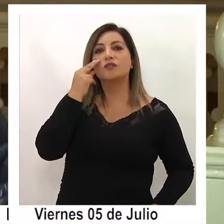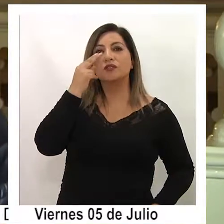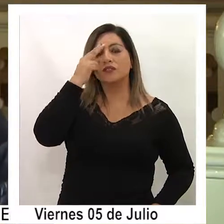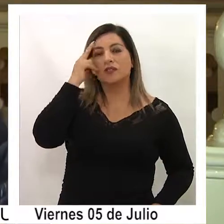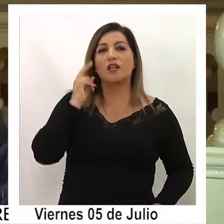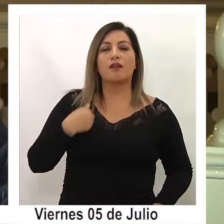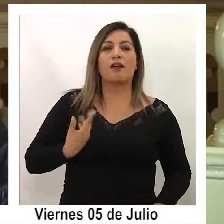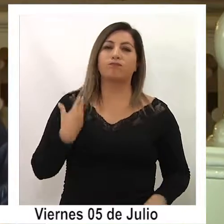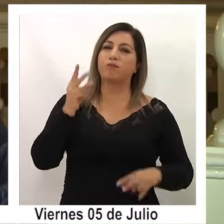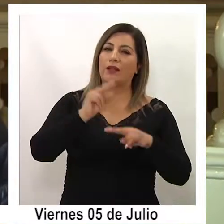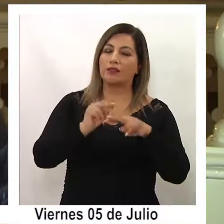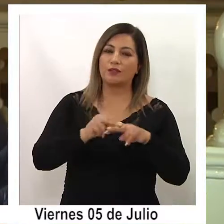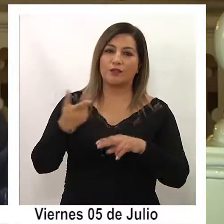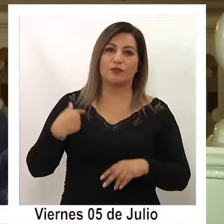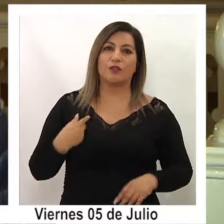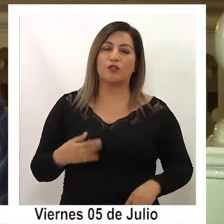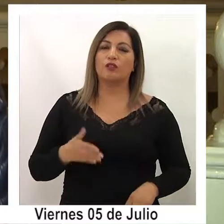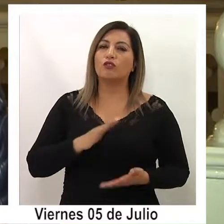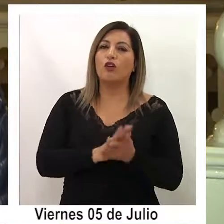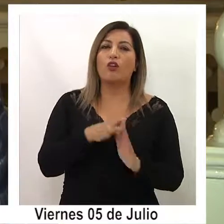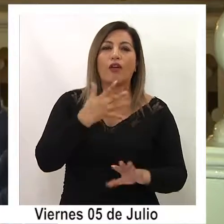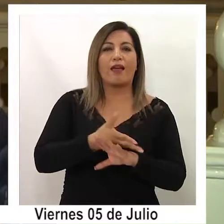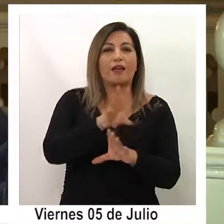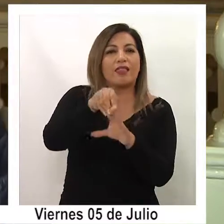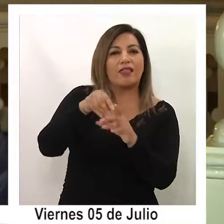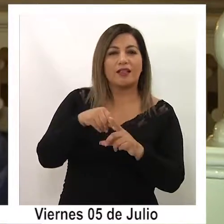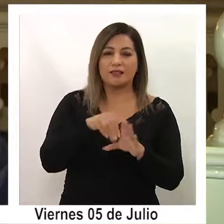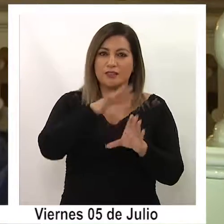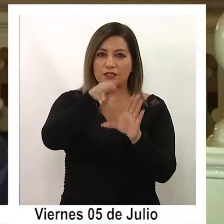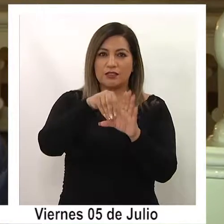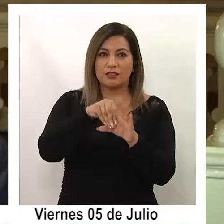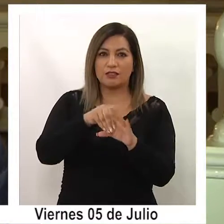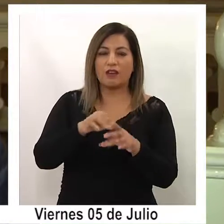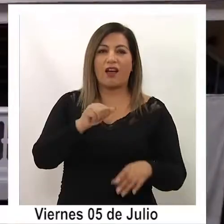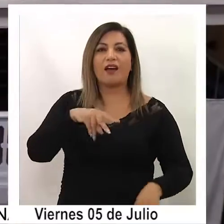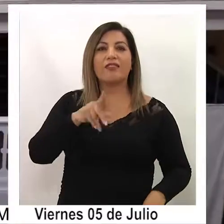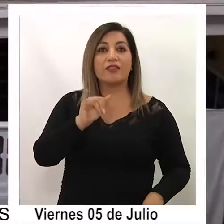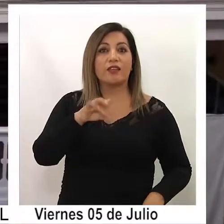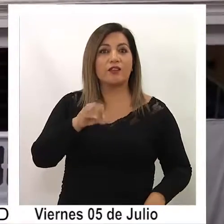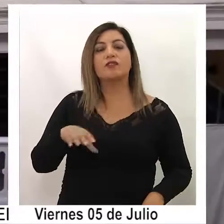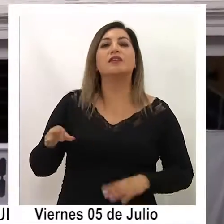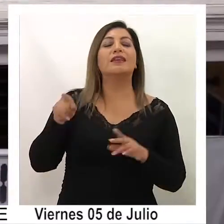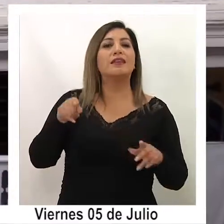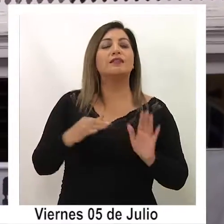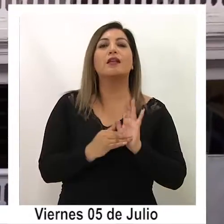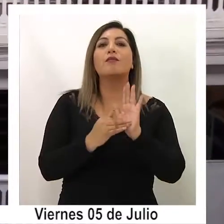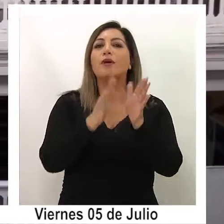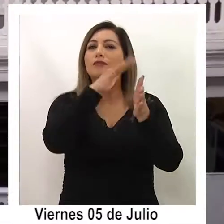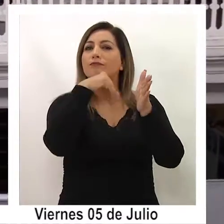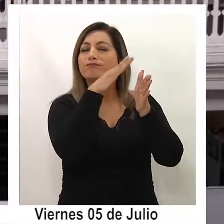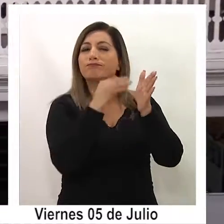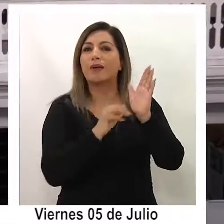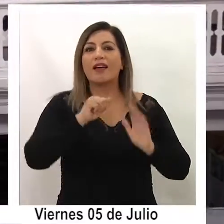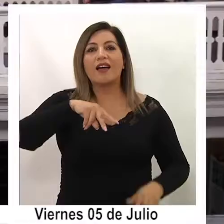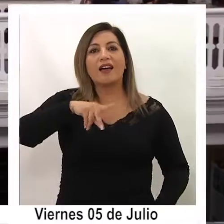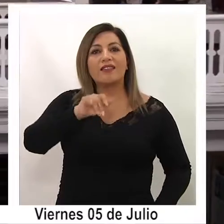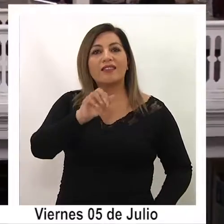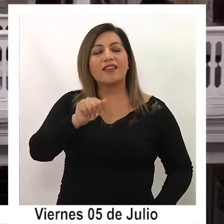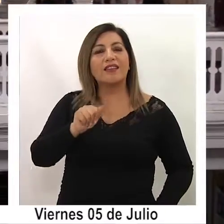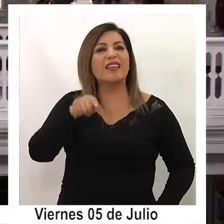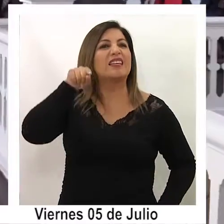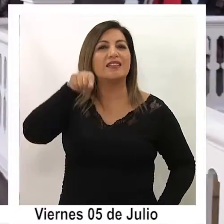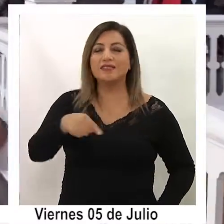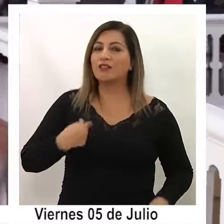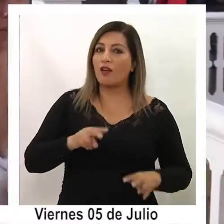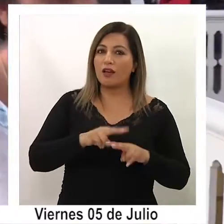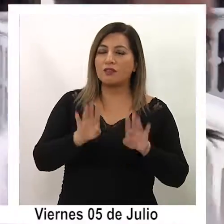nuestras raíces, pues, de todo lo que hay aquí, digamos, en cuanto a lo andino. La muestra pictórica andina, Sami